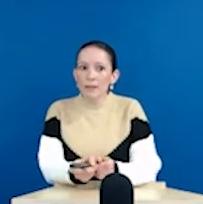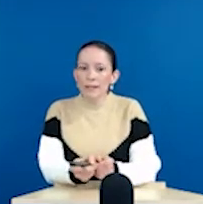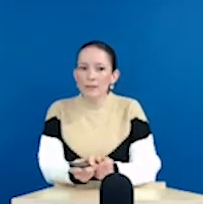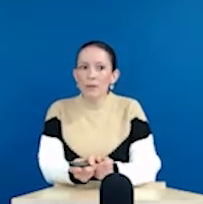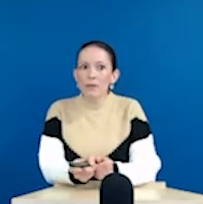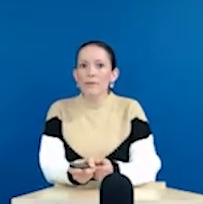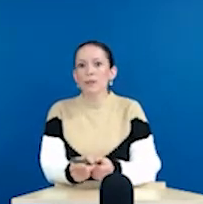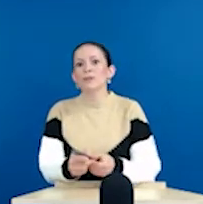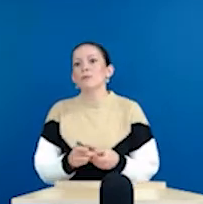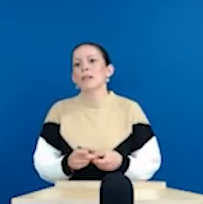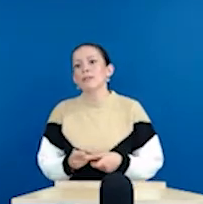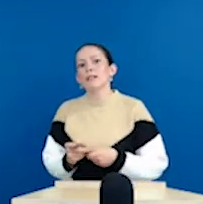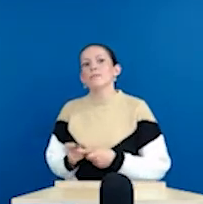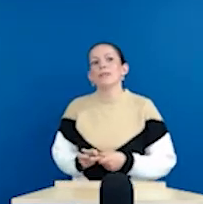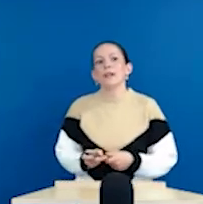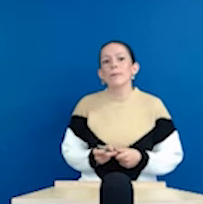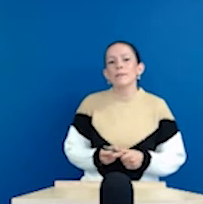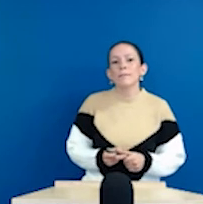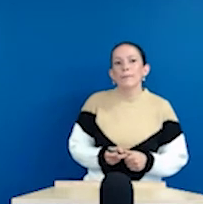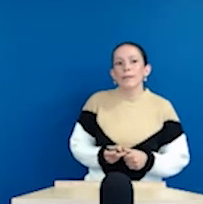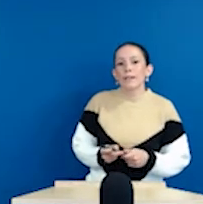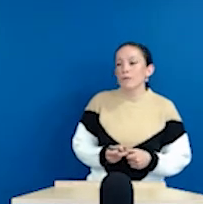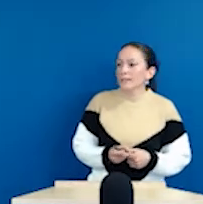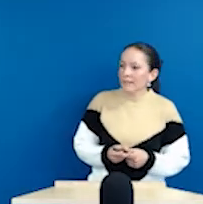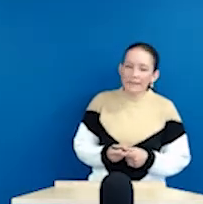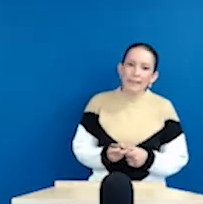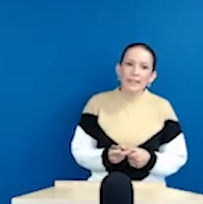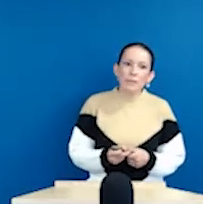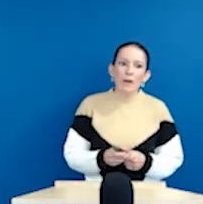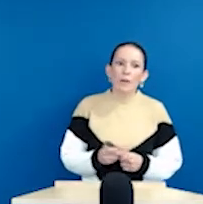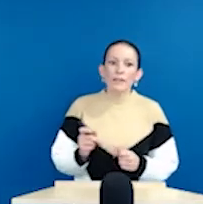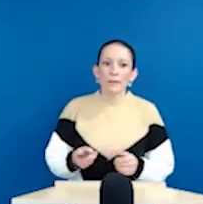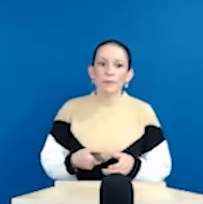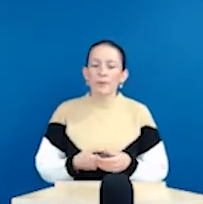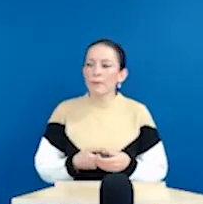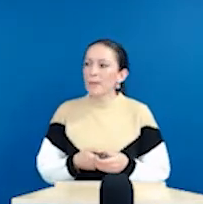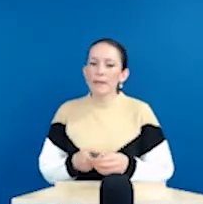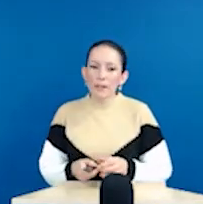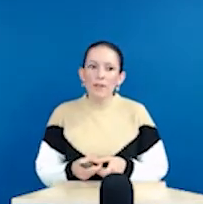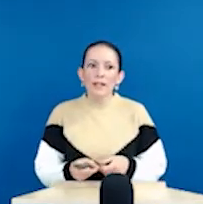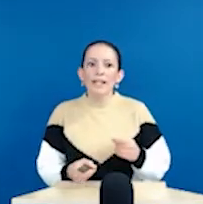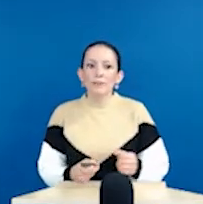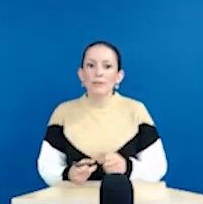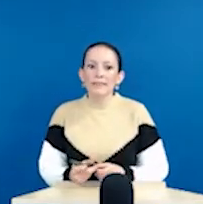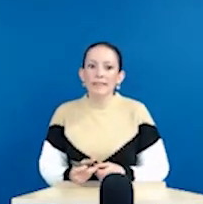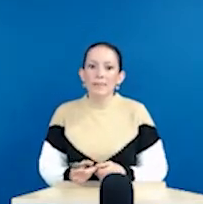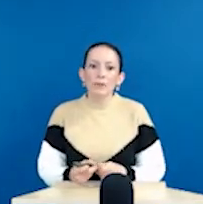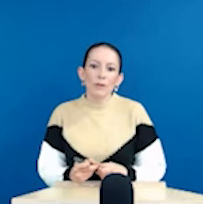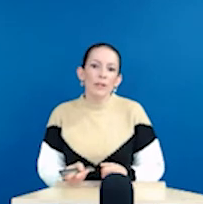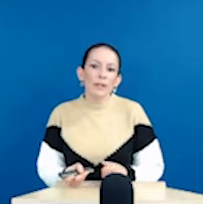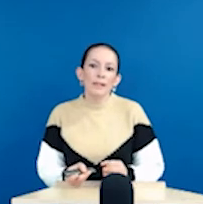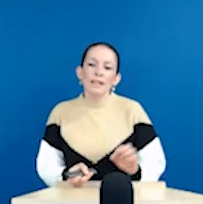les quería tocar son los efectos secundarios de la quimioterapia y unas estrategias de cuidado que tenemos. Primero, la